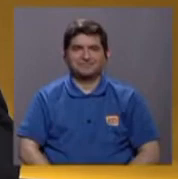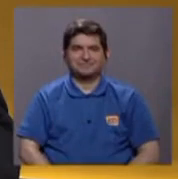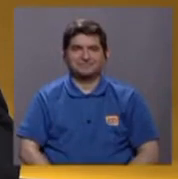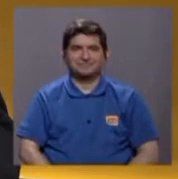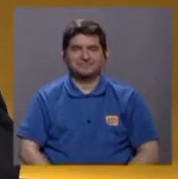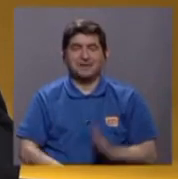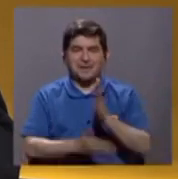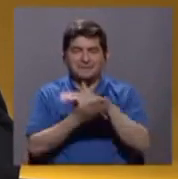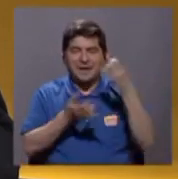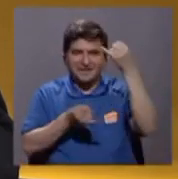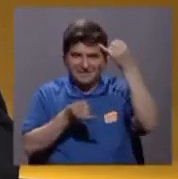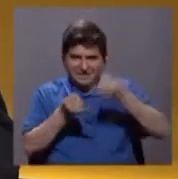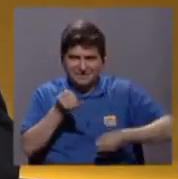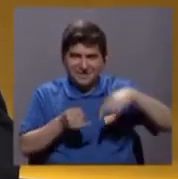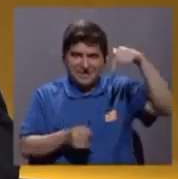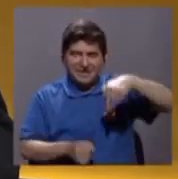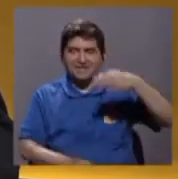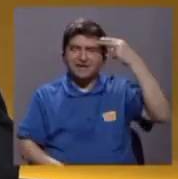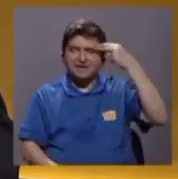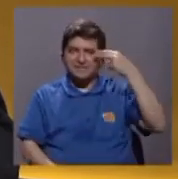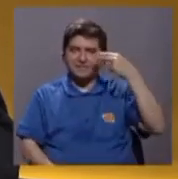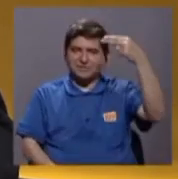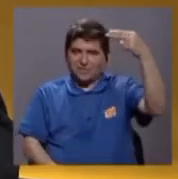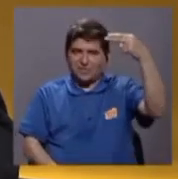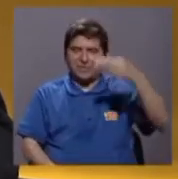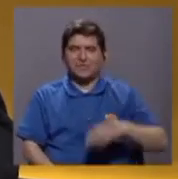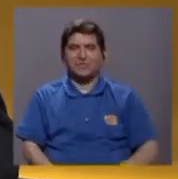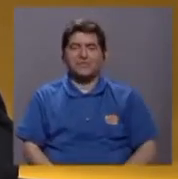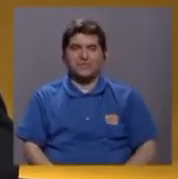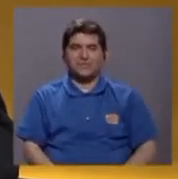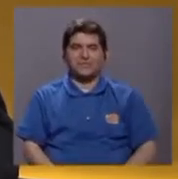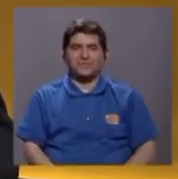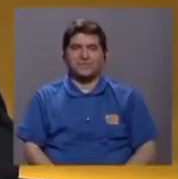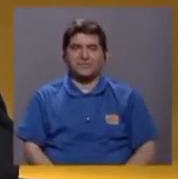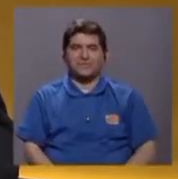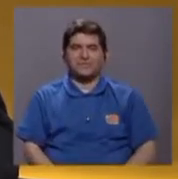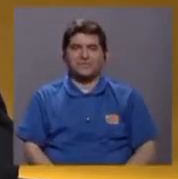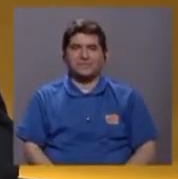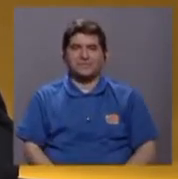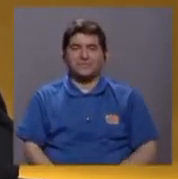segmento final de este homenaje sentido